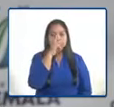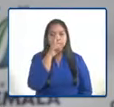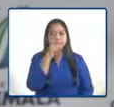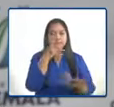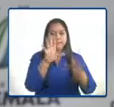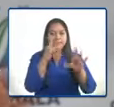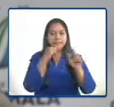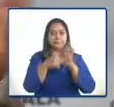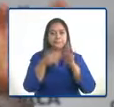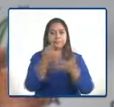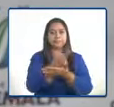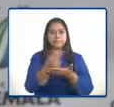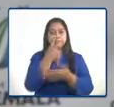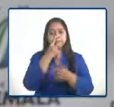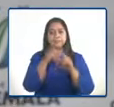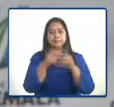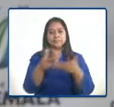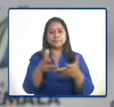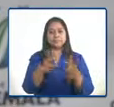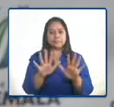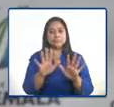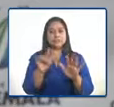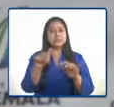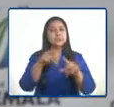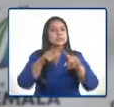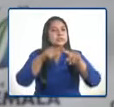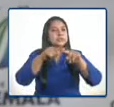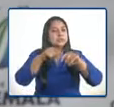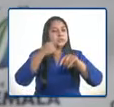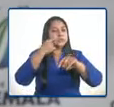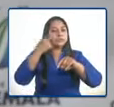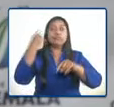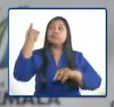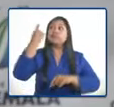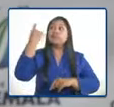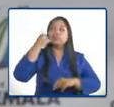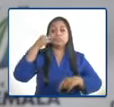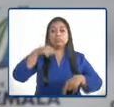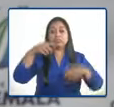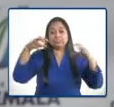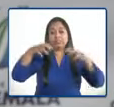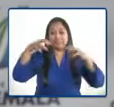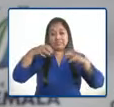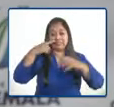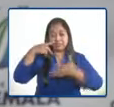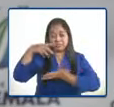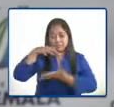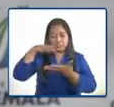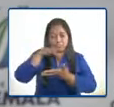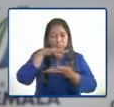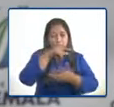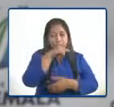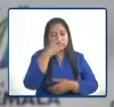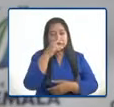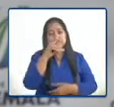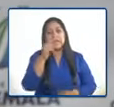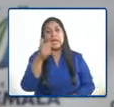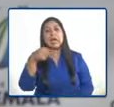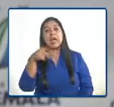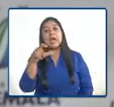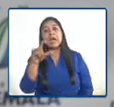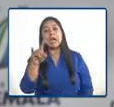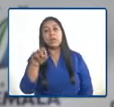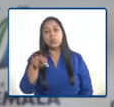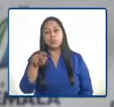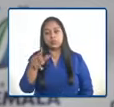probable, dependiendo del tema de clima que acaba de pasar, un huracán que acaba de pasar por el área de Cancún, estaremos